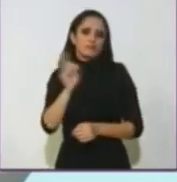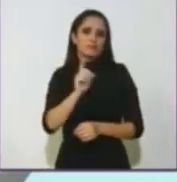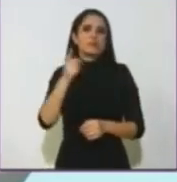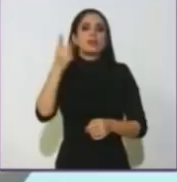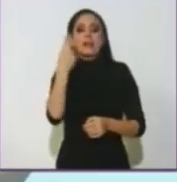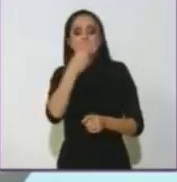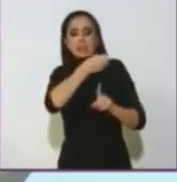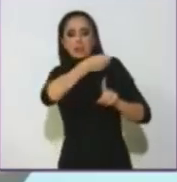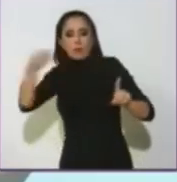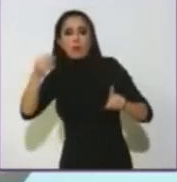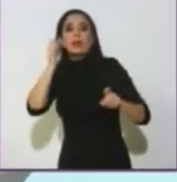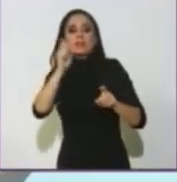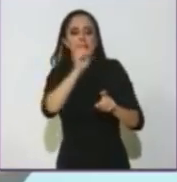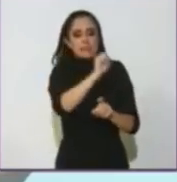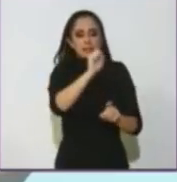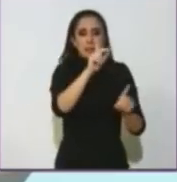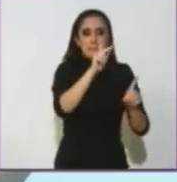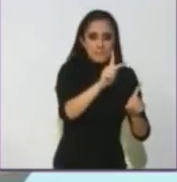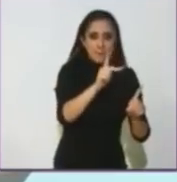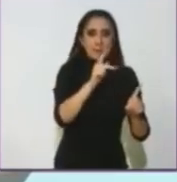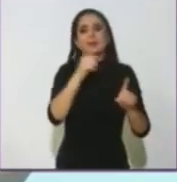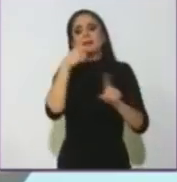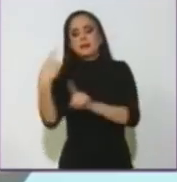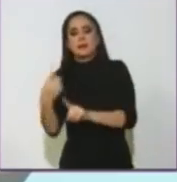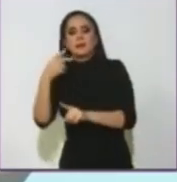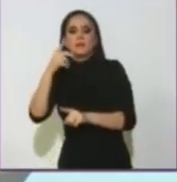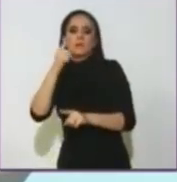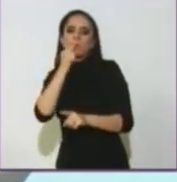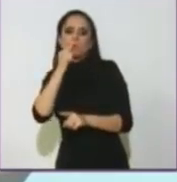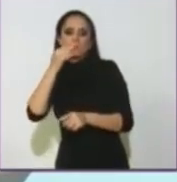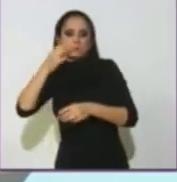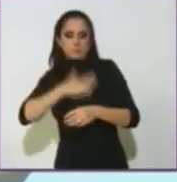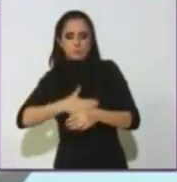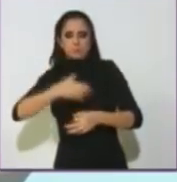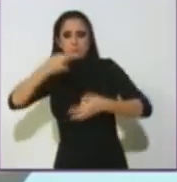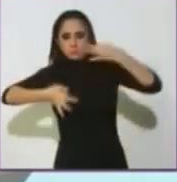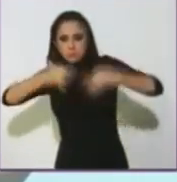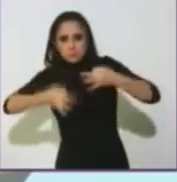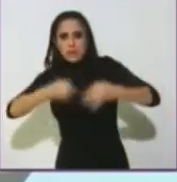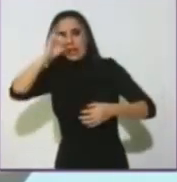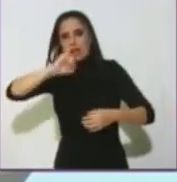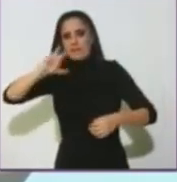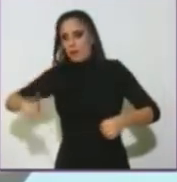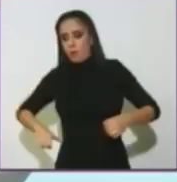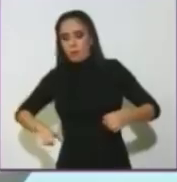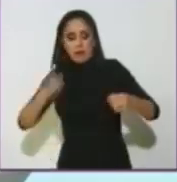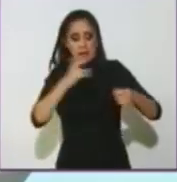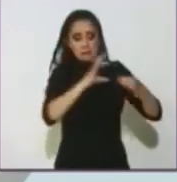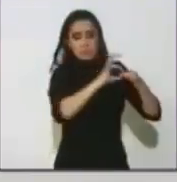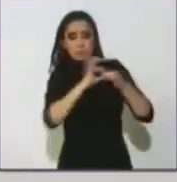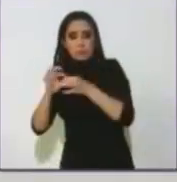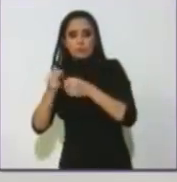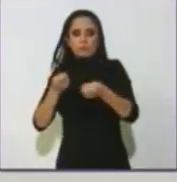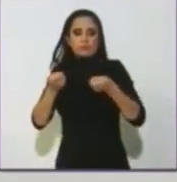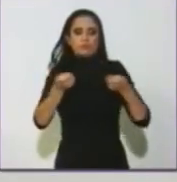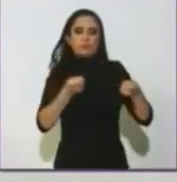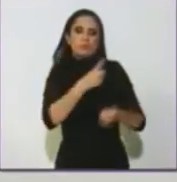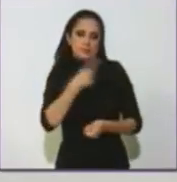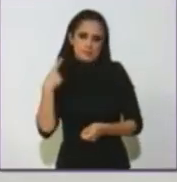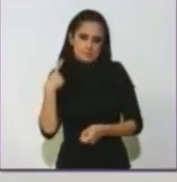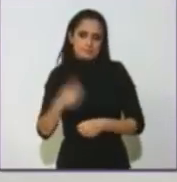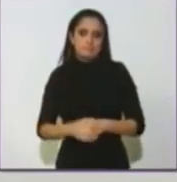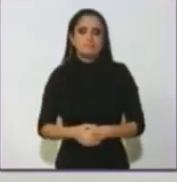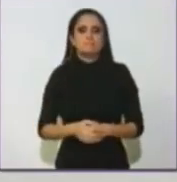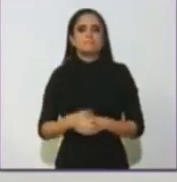la secretaría de seguridad pública y la procuraduría de justicia con el jefe o la jefa de gobierno al frente gracias claudia miguel